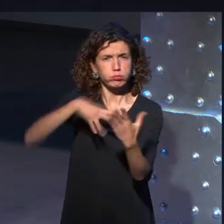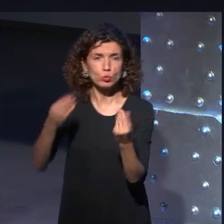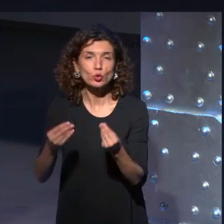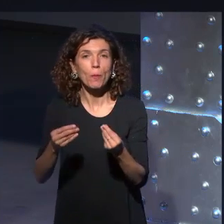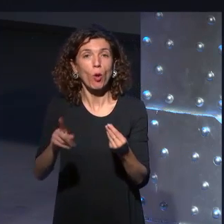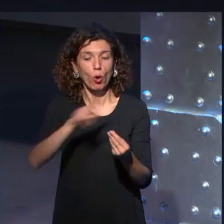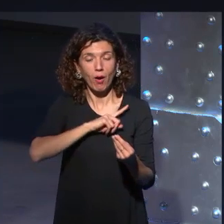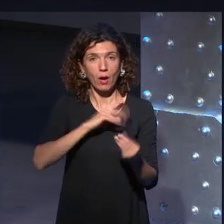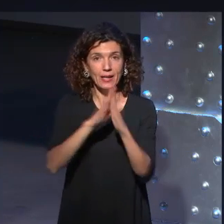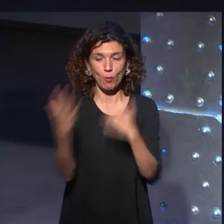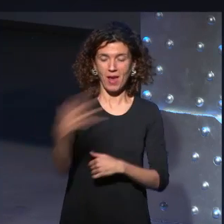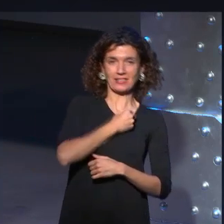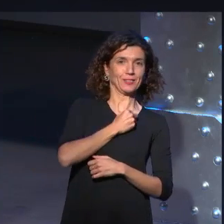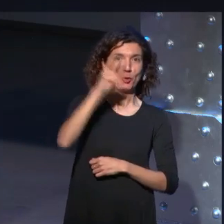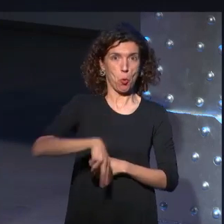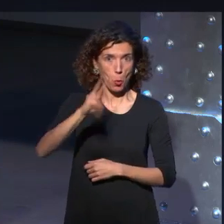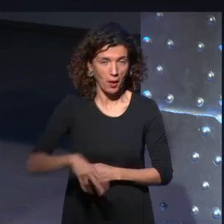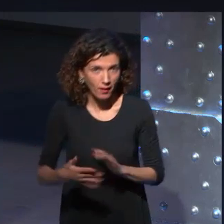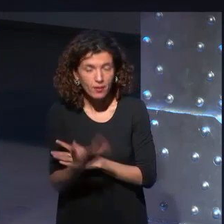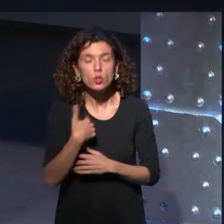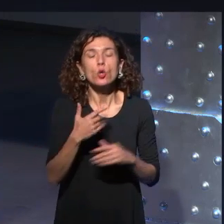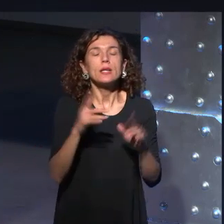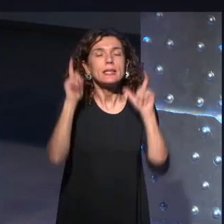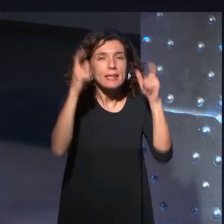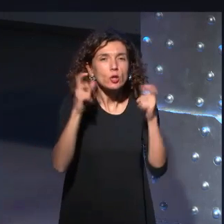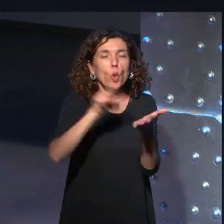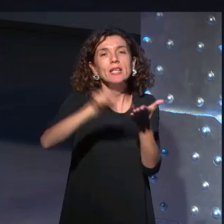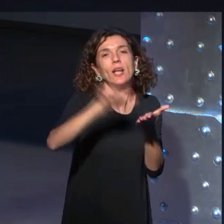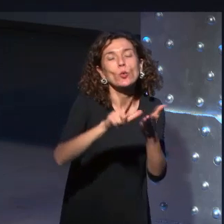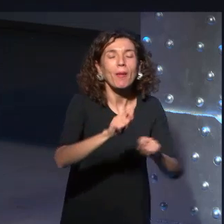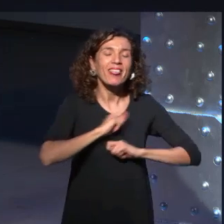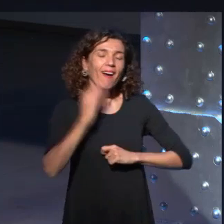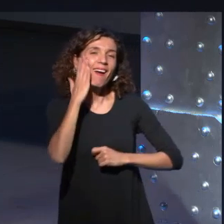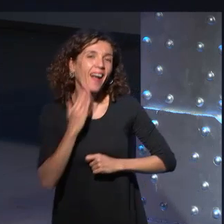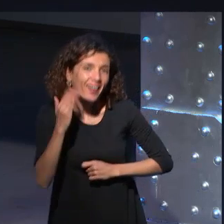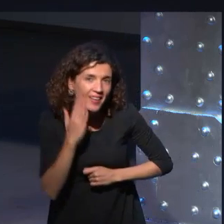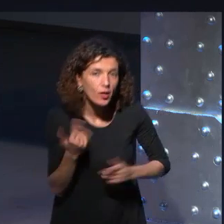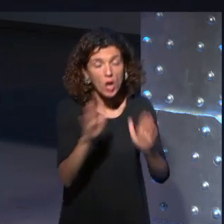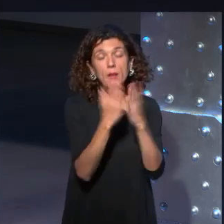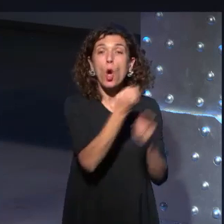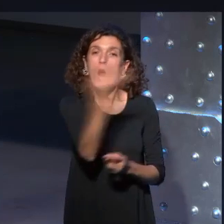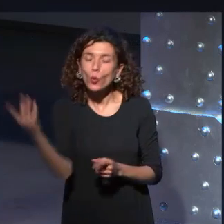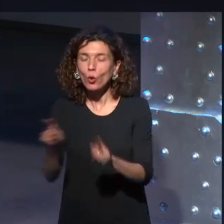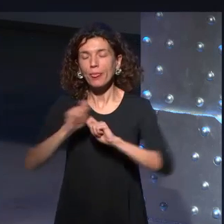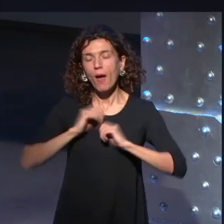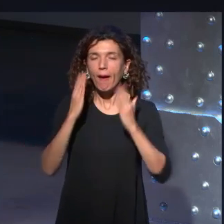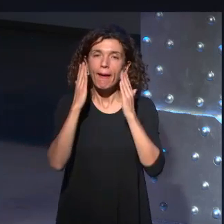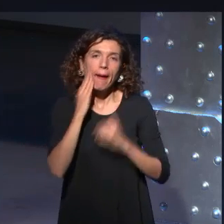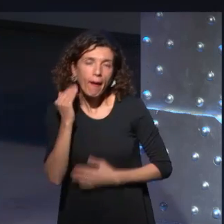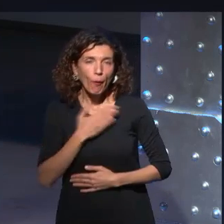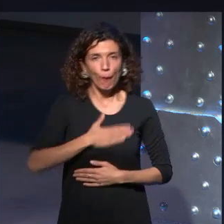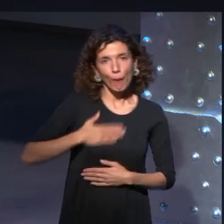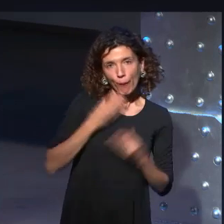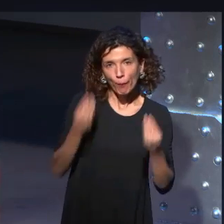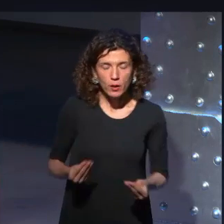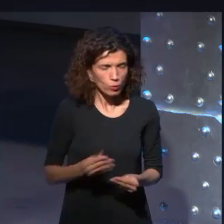metáfora. Y yo no trato de hacer una literatura que acaricie. Hay libros que sacan y te están acariciando. Yo